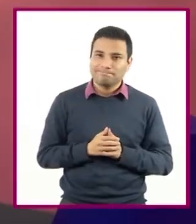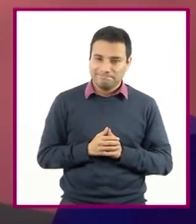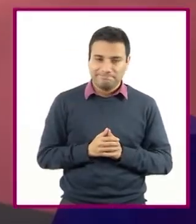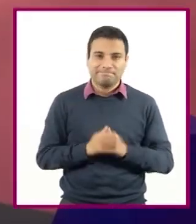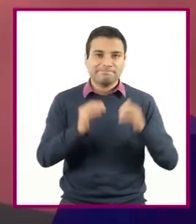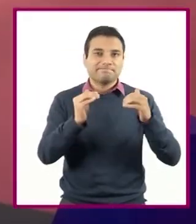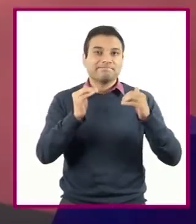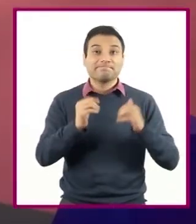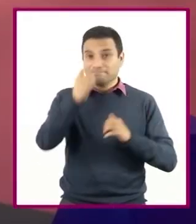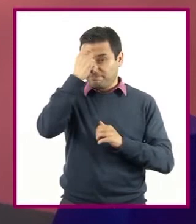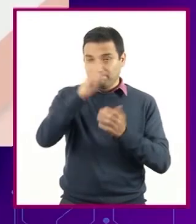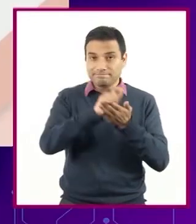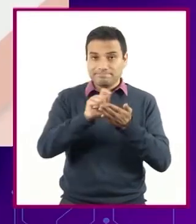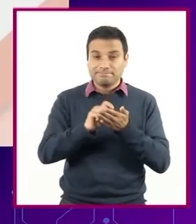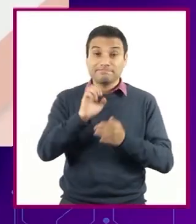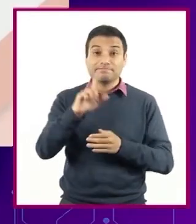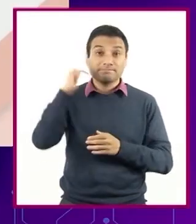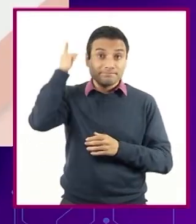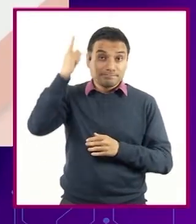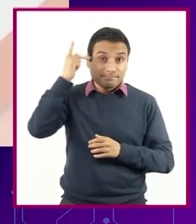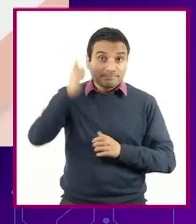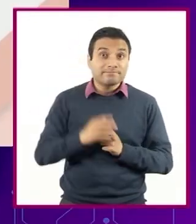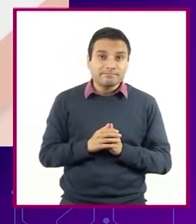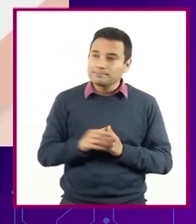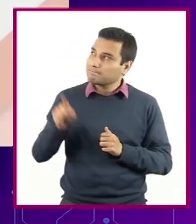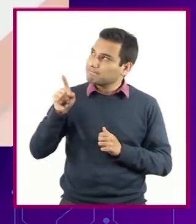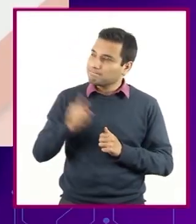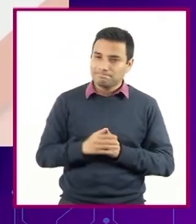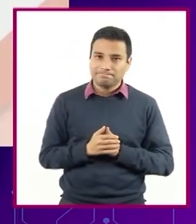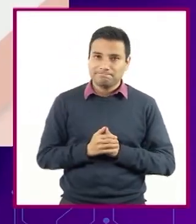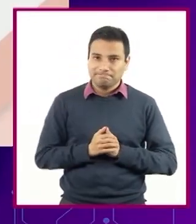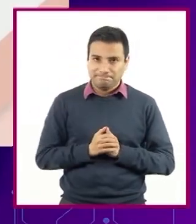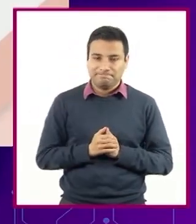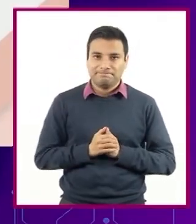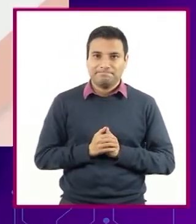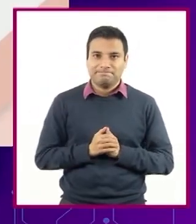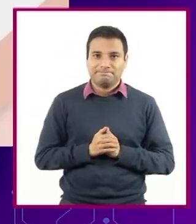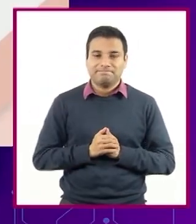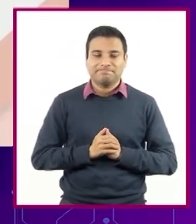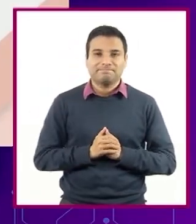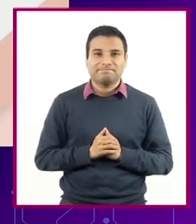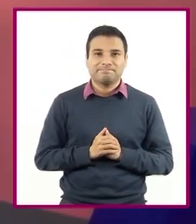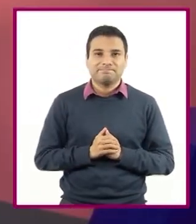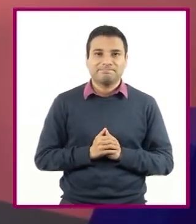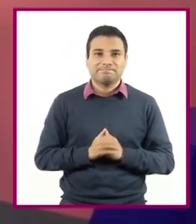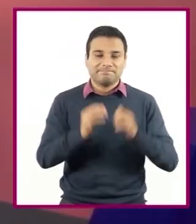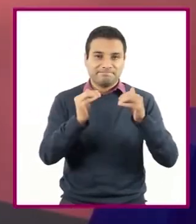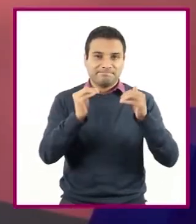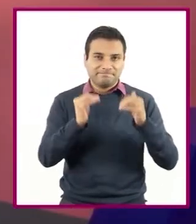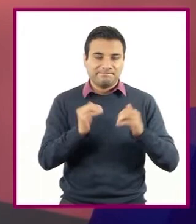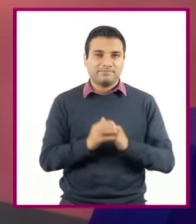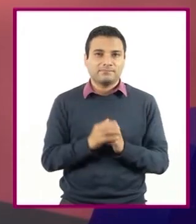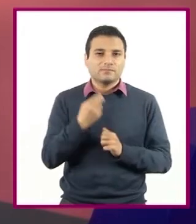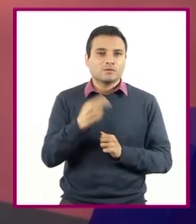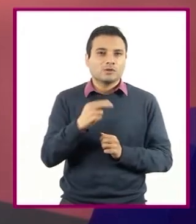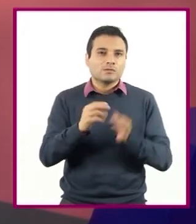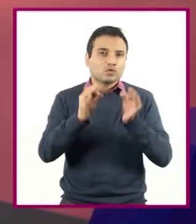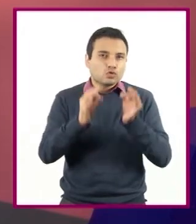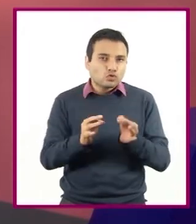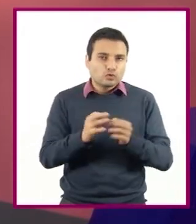Autor de El Príncipe. Nicolás Maquiavelo. Maquiavélico, ¿no? Nombre verdadero